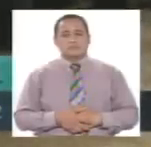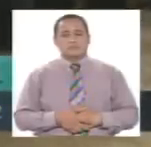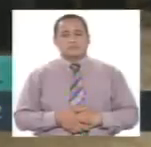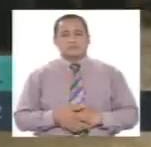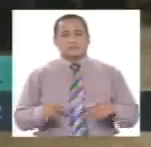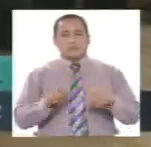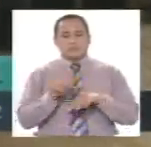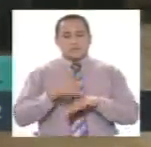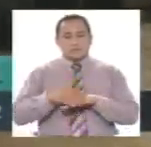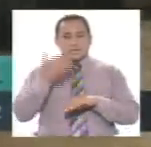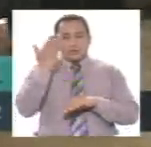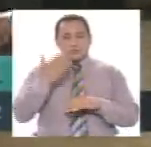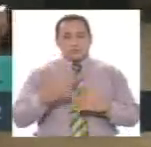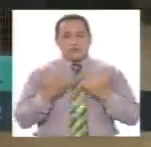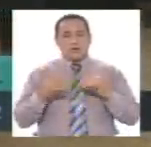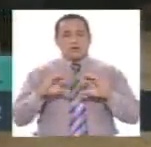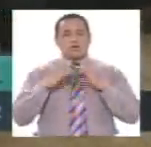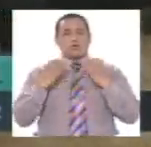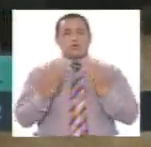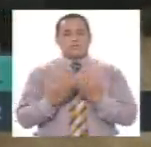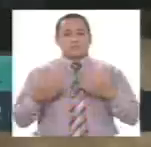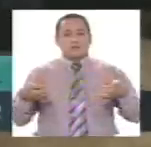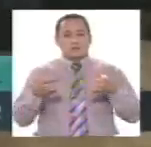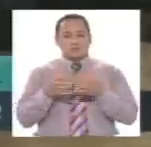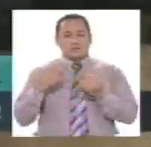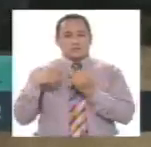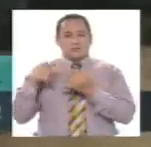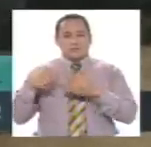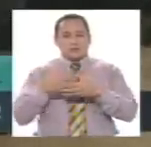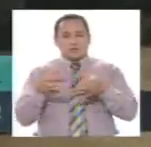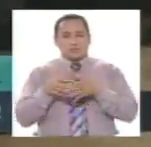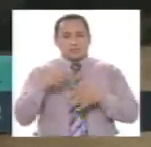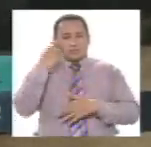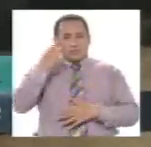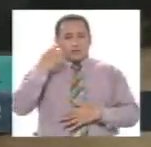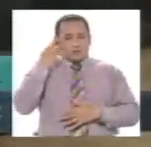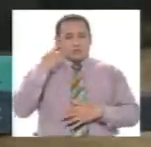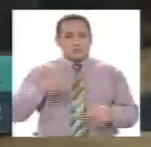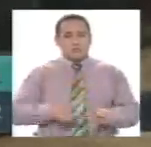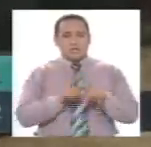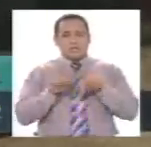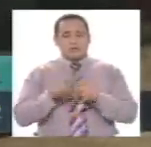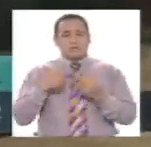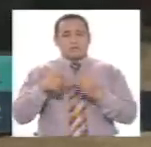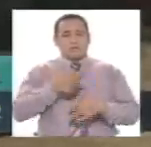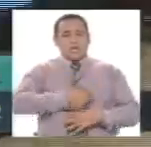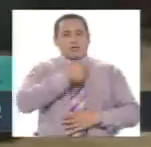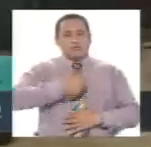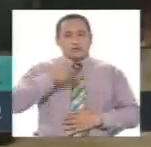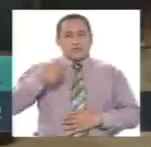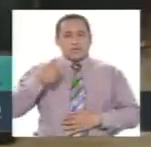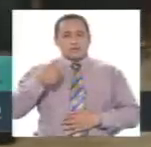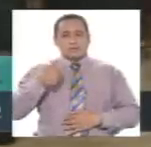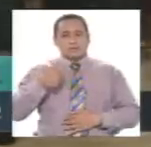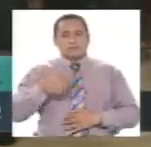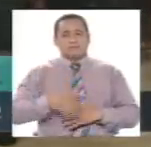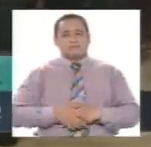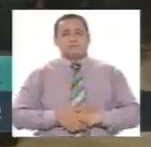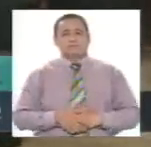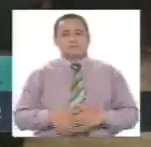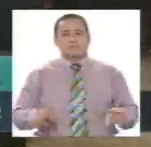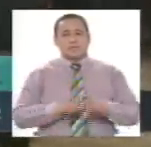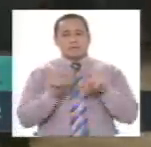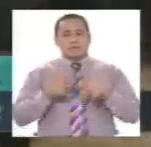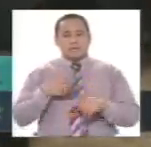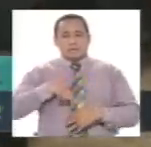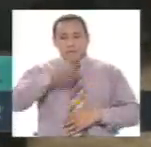El saludo por parte de los congresistas de las diferentes tiendas políticas, por supuesto de las autoridades